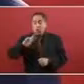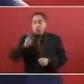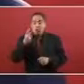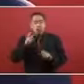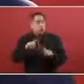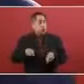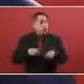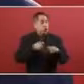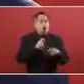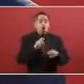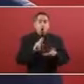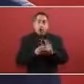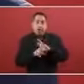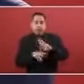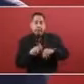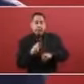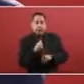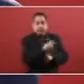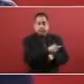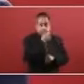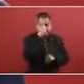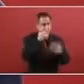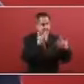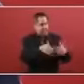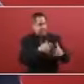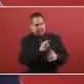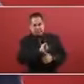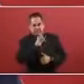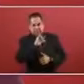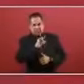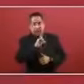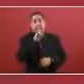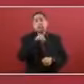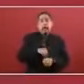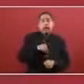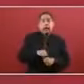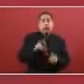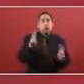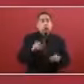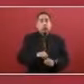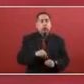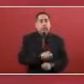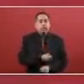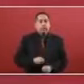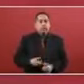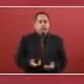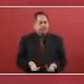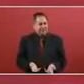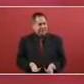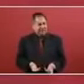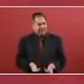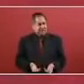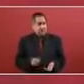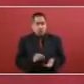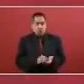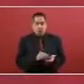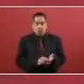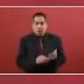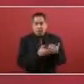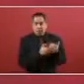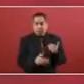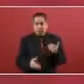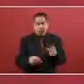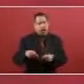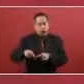Fox a los grandes contribuyentes. Hasta este año se van a